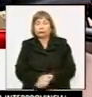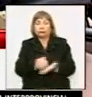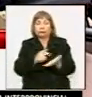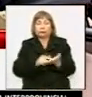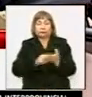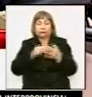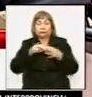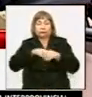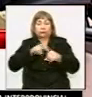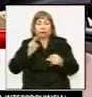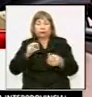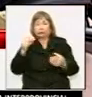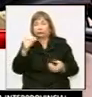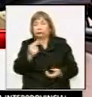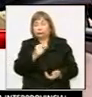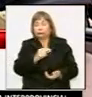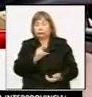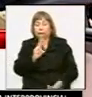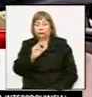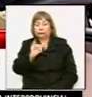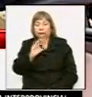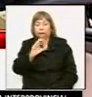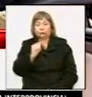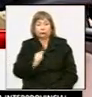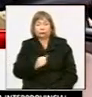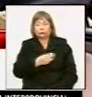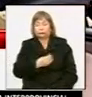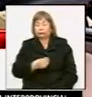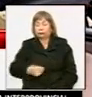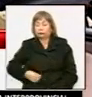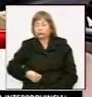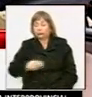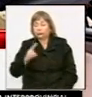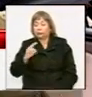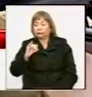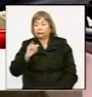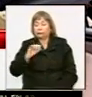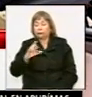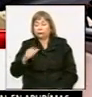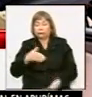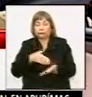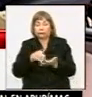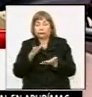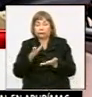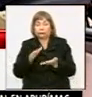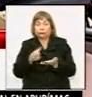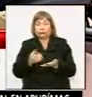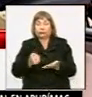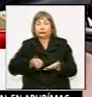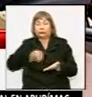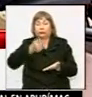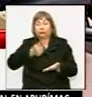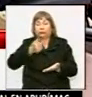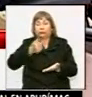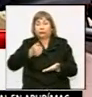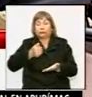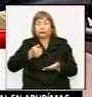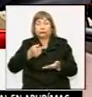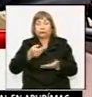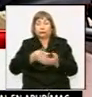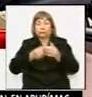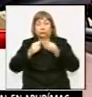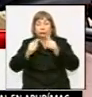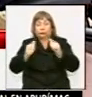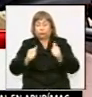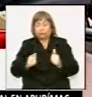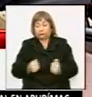renuncia inmediata del viceministro Luis Villacorta, ¿no? Se ha destituido a la directora general de Patrimonio de